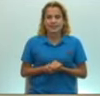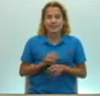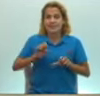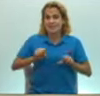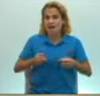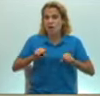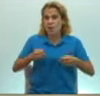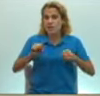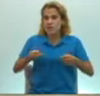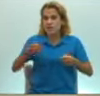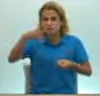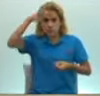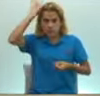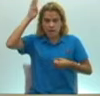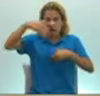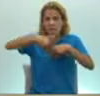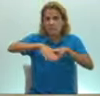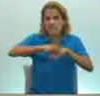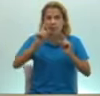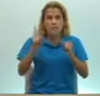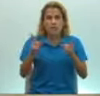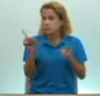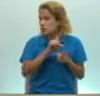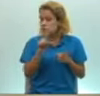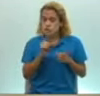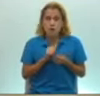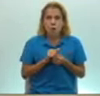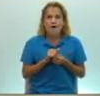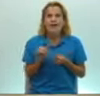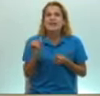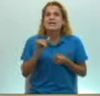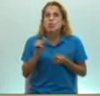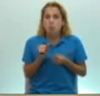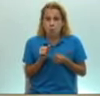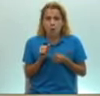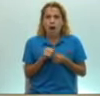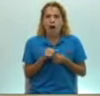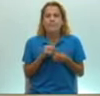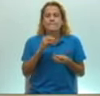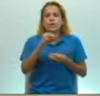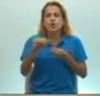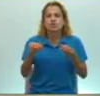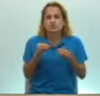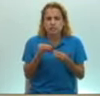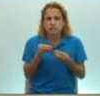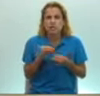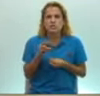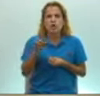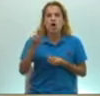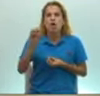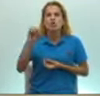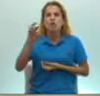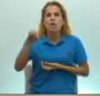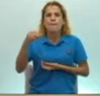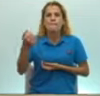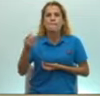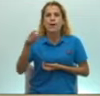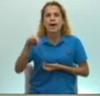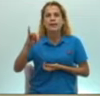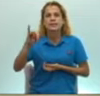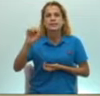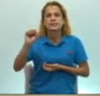regiones del mundo. La dominación romana no fue solamente militar y política, sino que además incluyó el proceso de romanización,